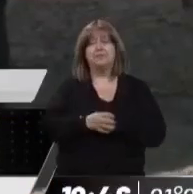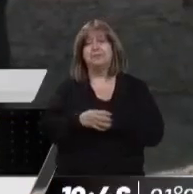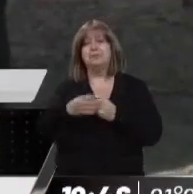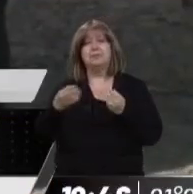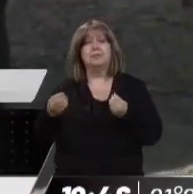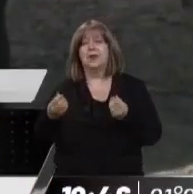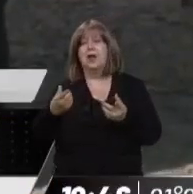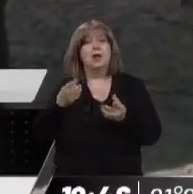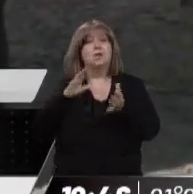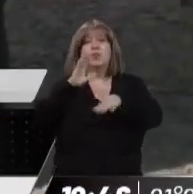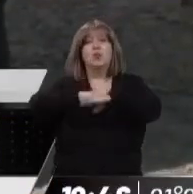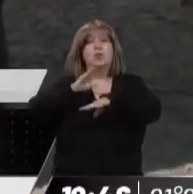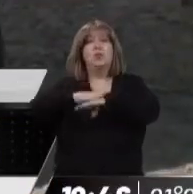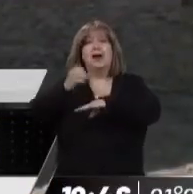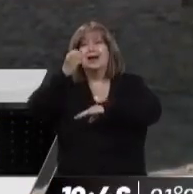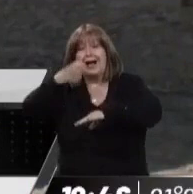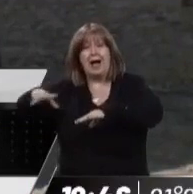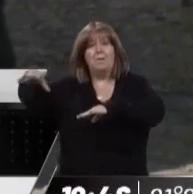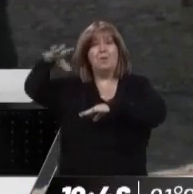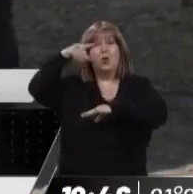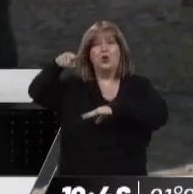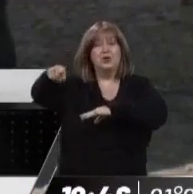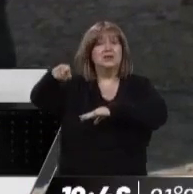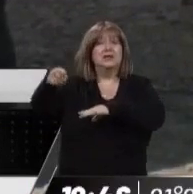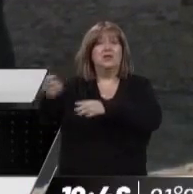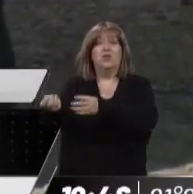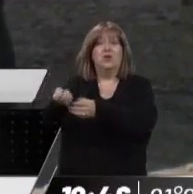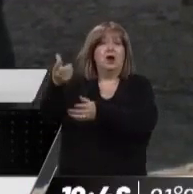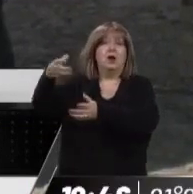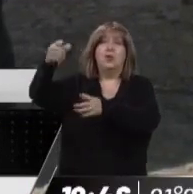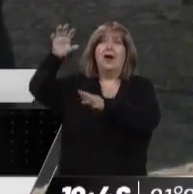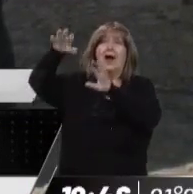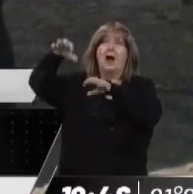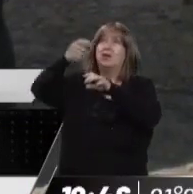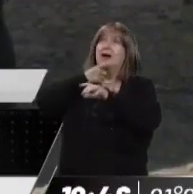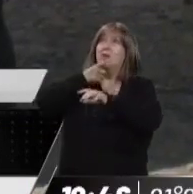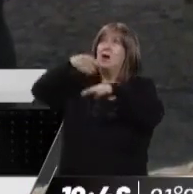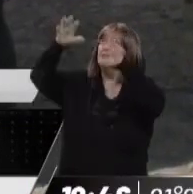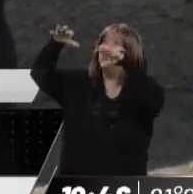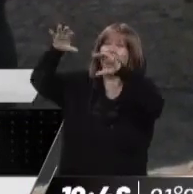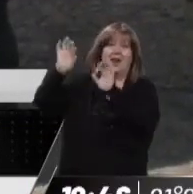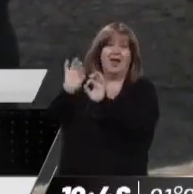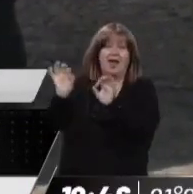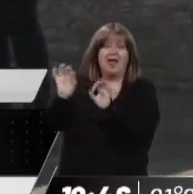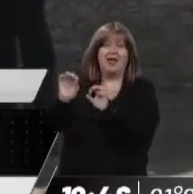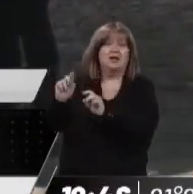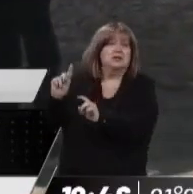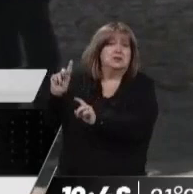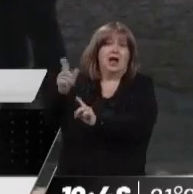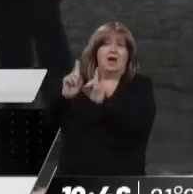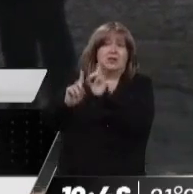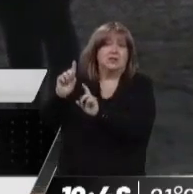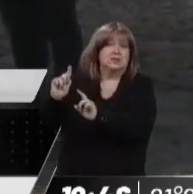no hay poca agua y se vienen los montes y los cuales son terriblemente, se incendian, se prenden